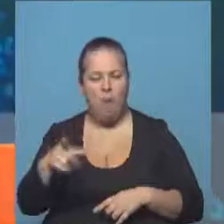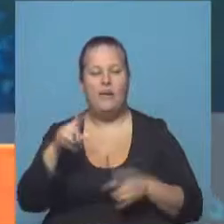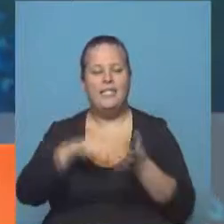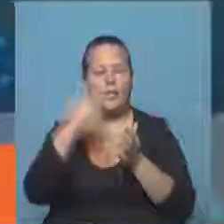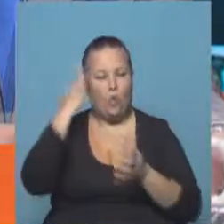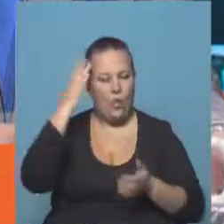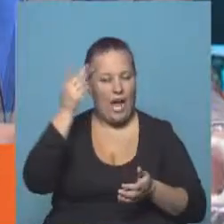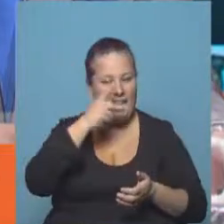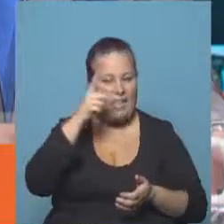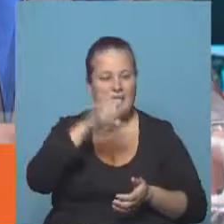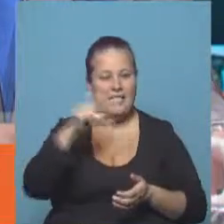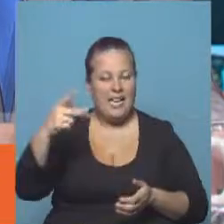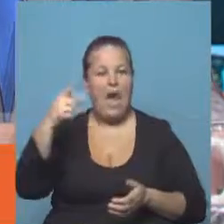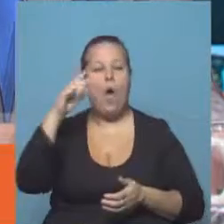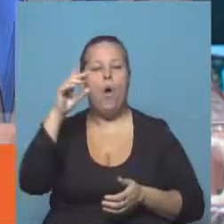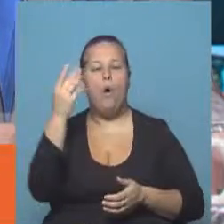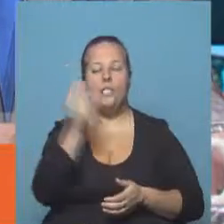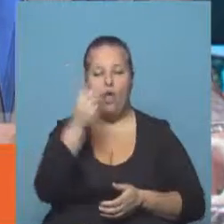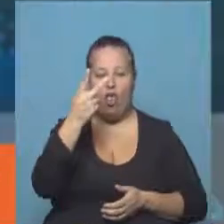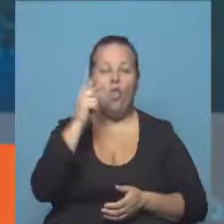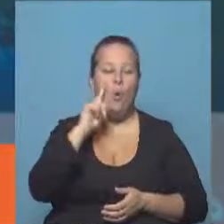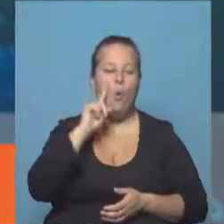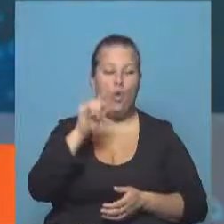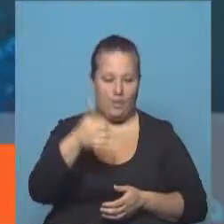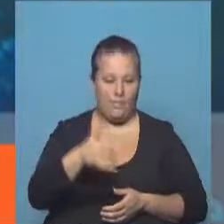Cultural Kirchner, sábado 2 de julio a las 6 de la tarde. Así es,